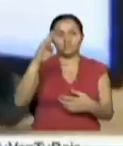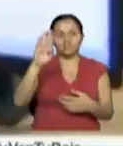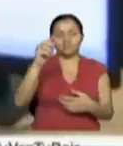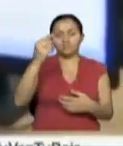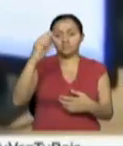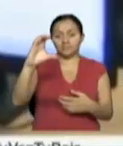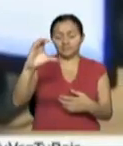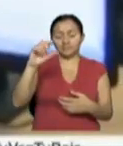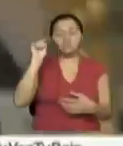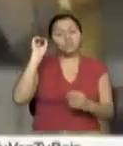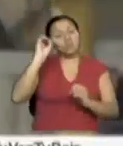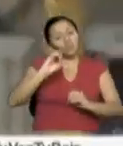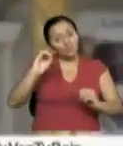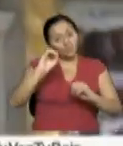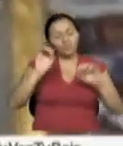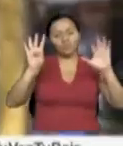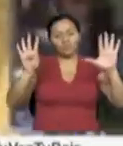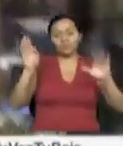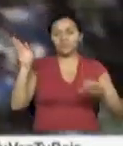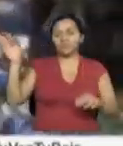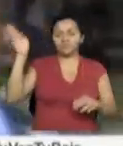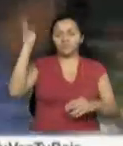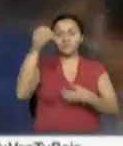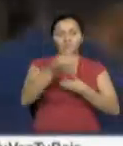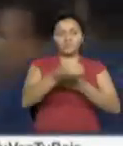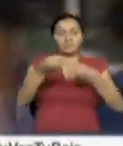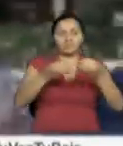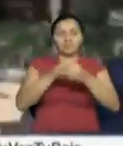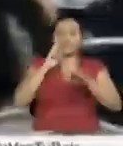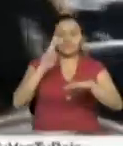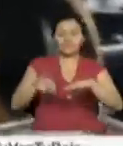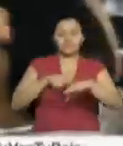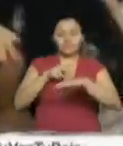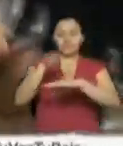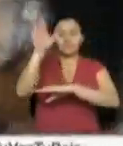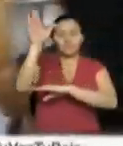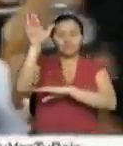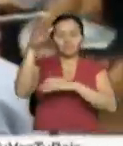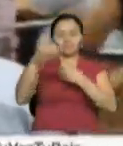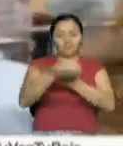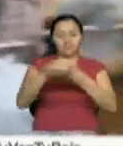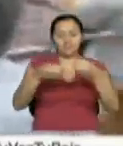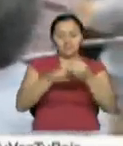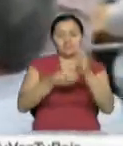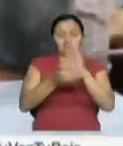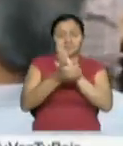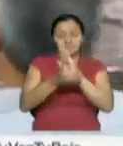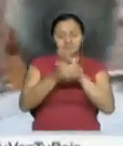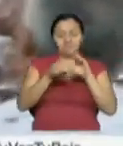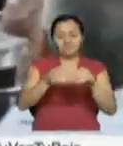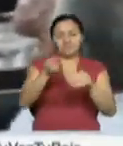www.secap.gov.es o en las 9 agencias a nivel nacional. La duración de la capacitación